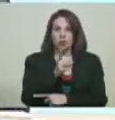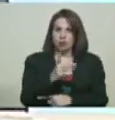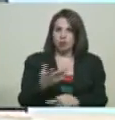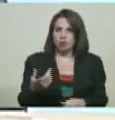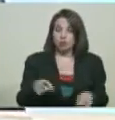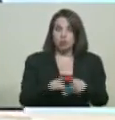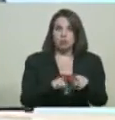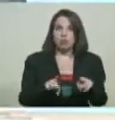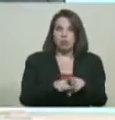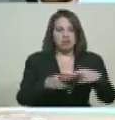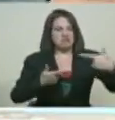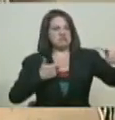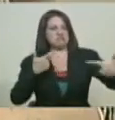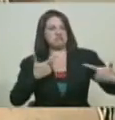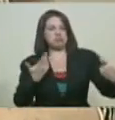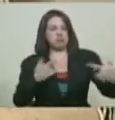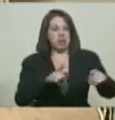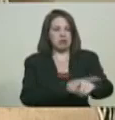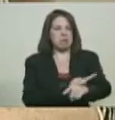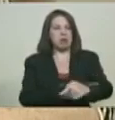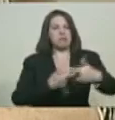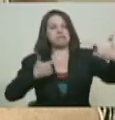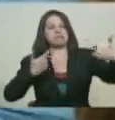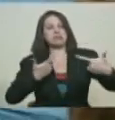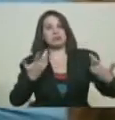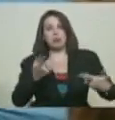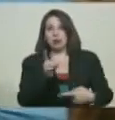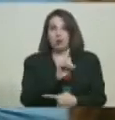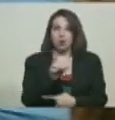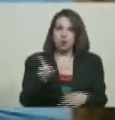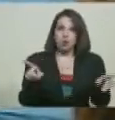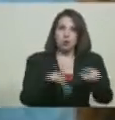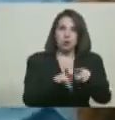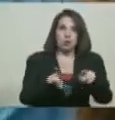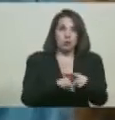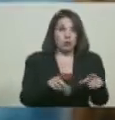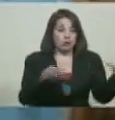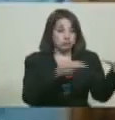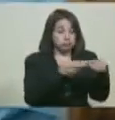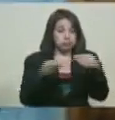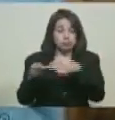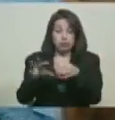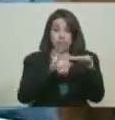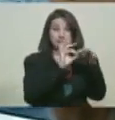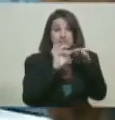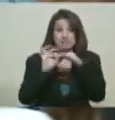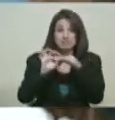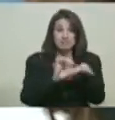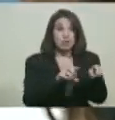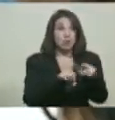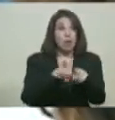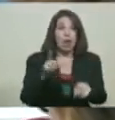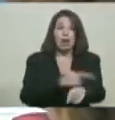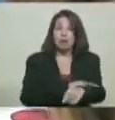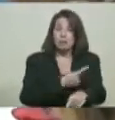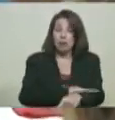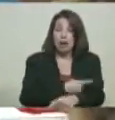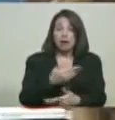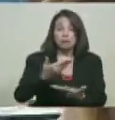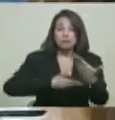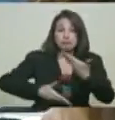como vamos a tratar como rival a un hermano tratemos los como hermanos como hermanas